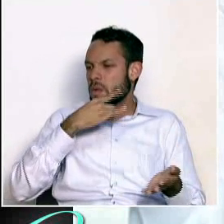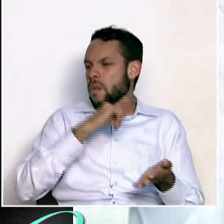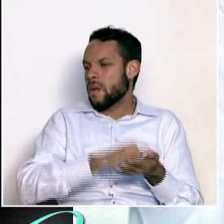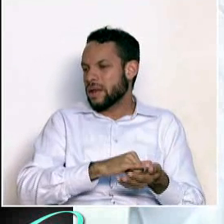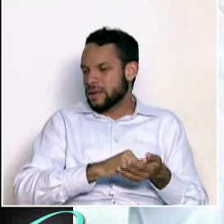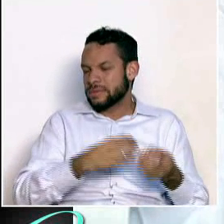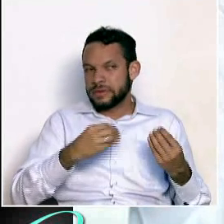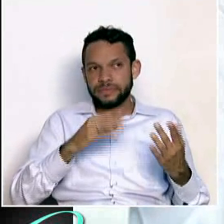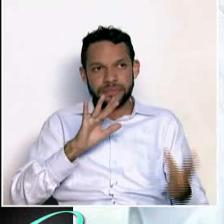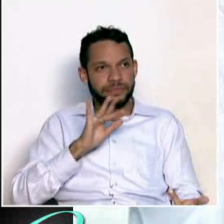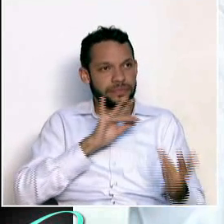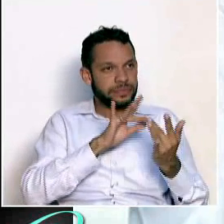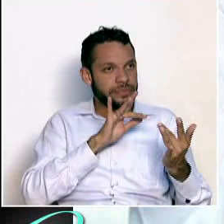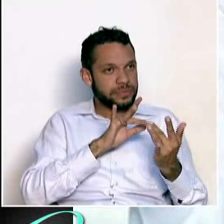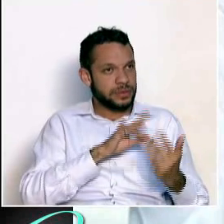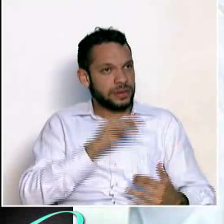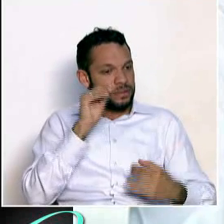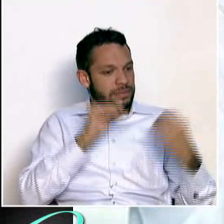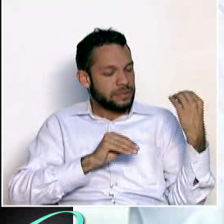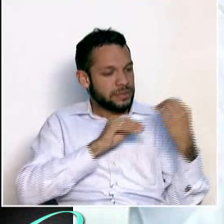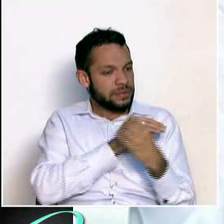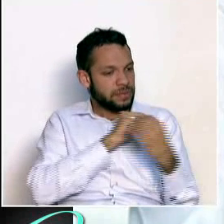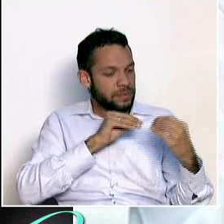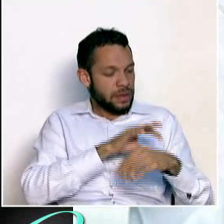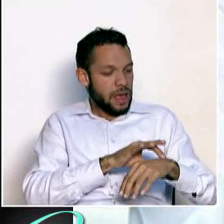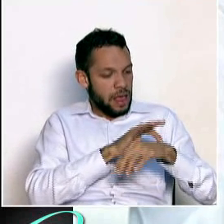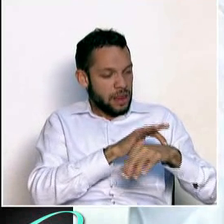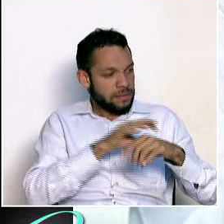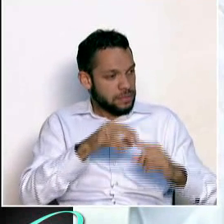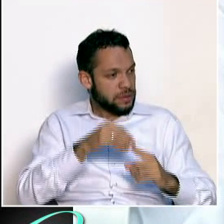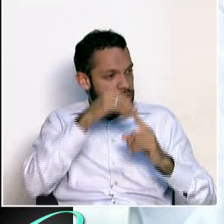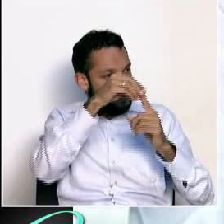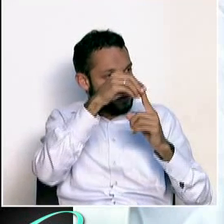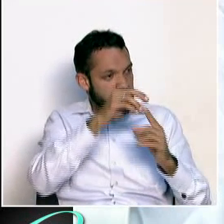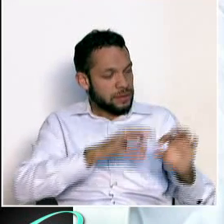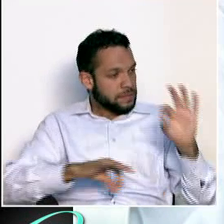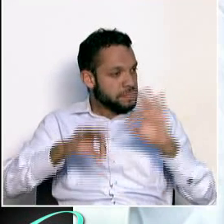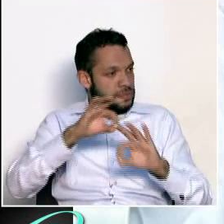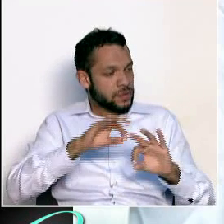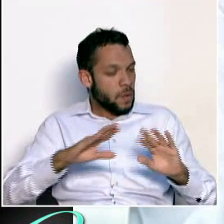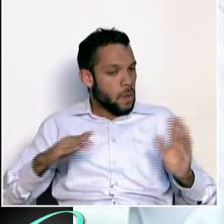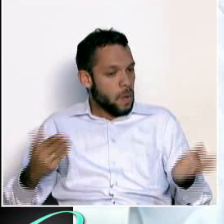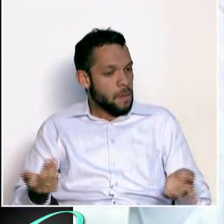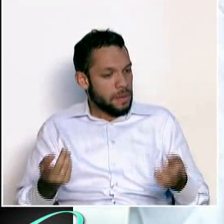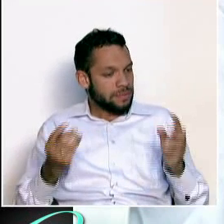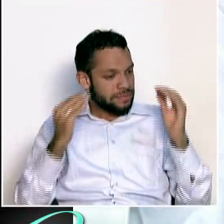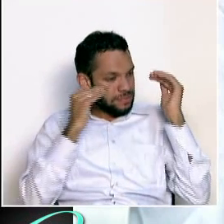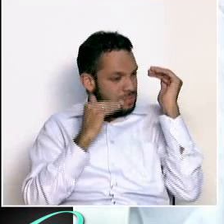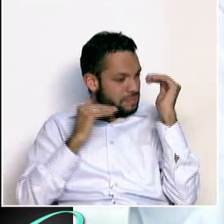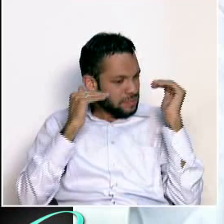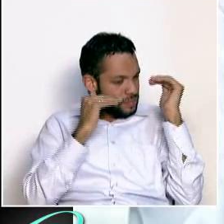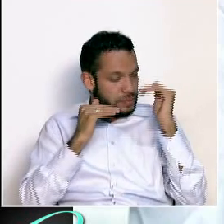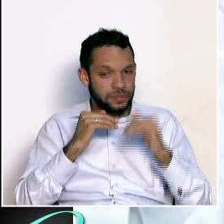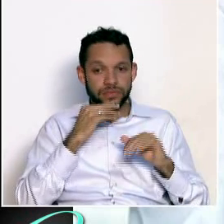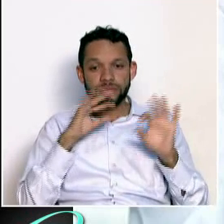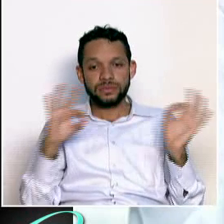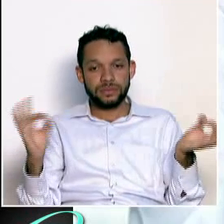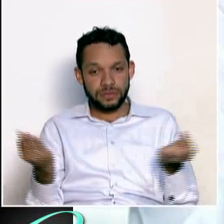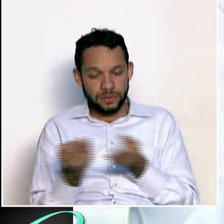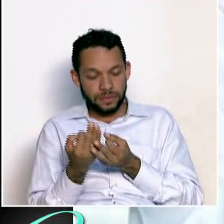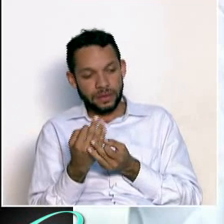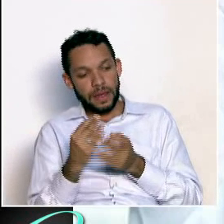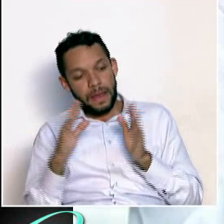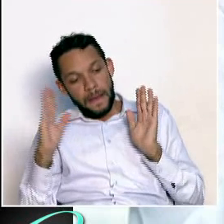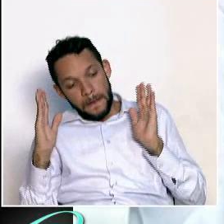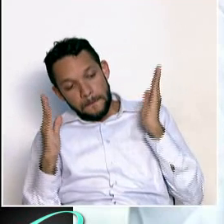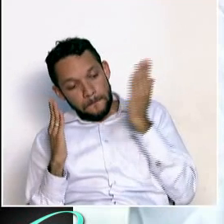los mejores dermatólogos del mundo no habían logrado hacer nada, ¿cómo iban a hacerlo con la hipnosis? La familia dijo, pues